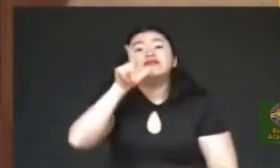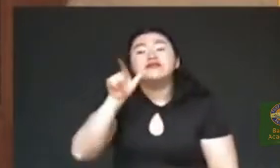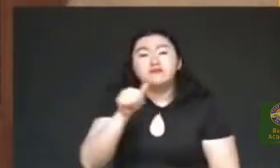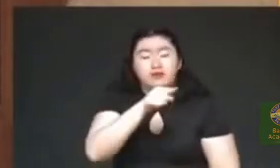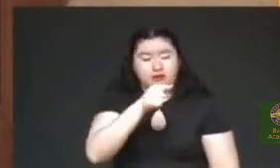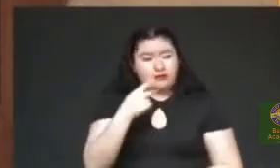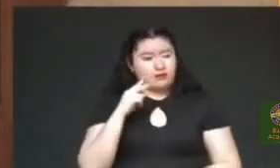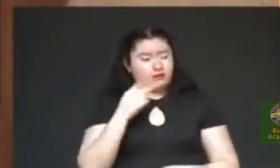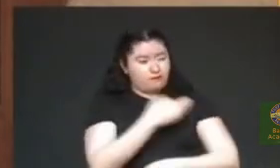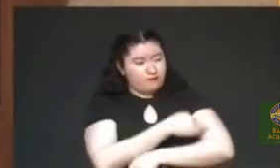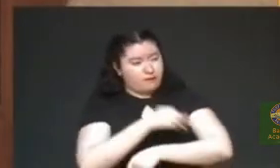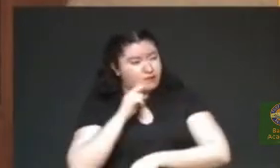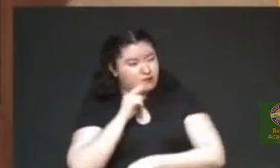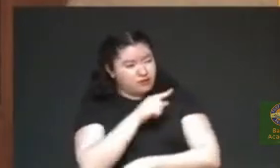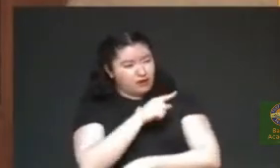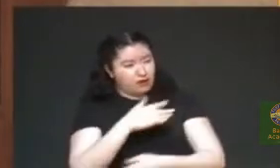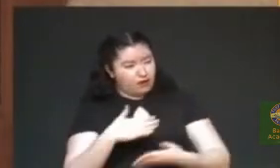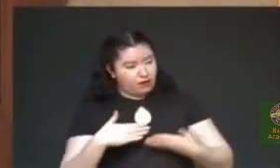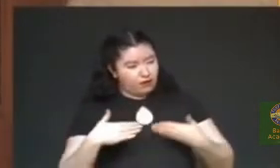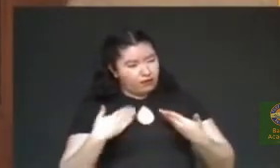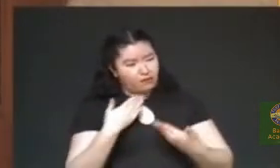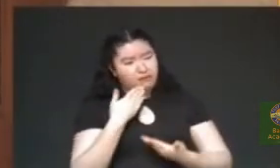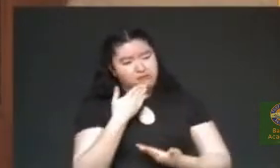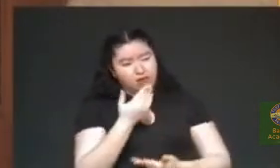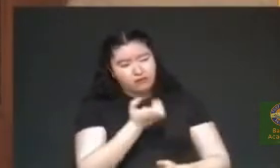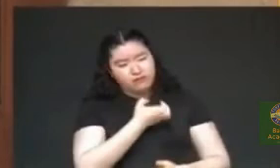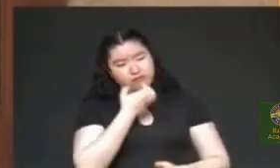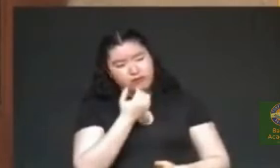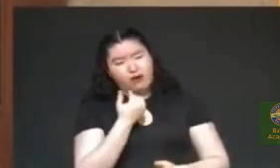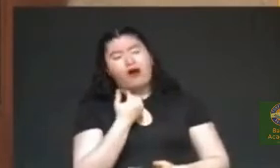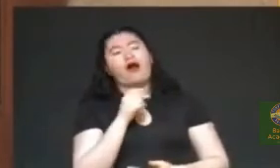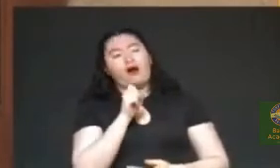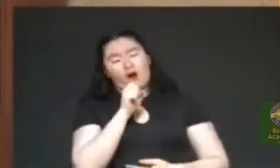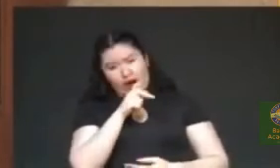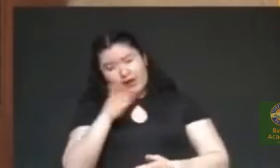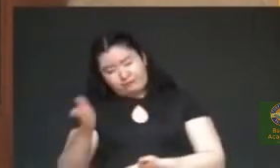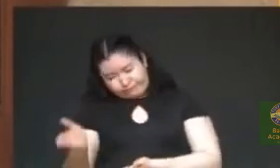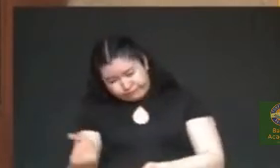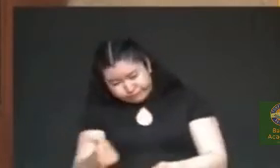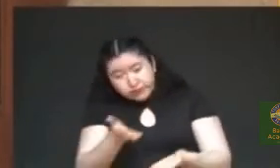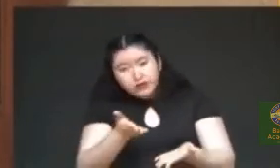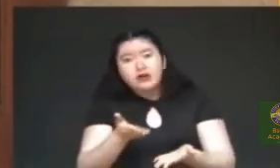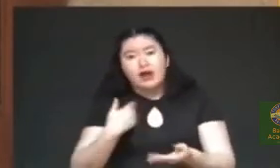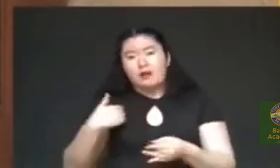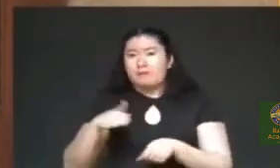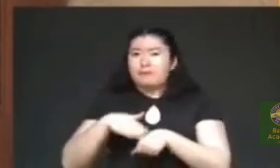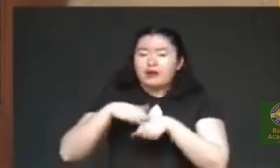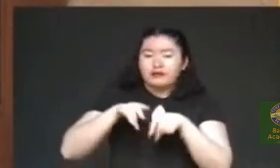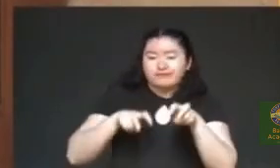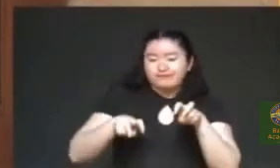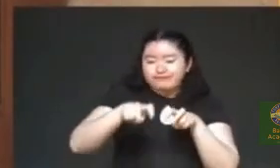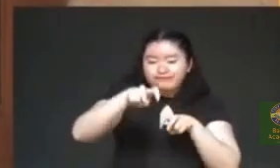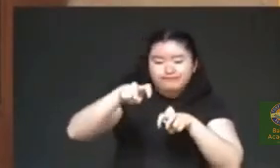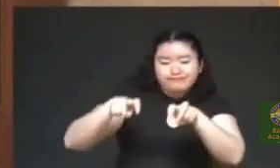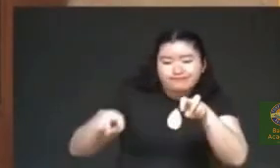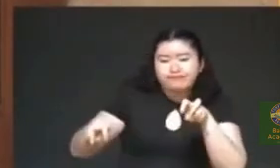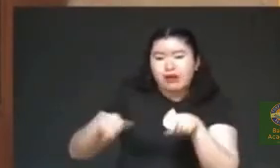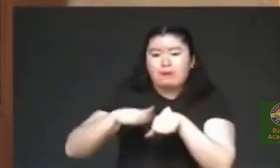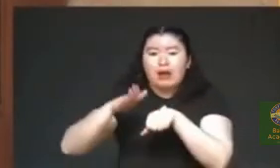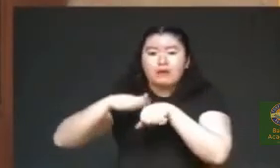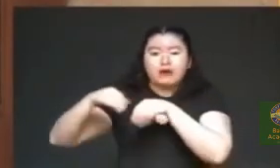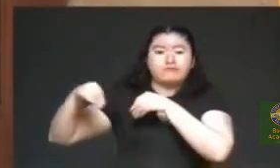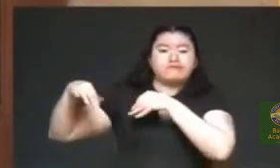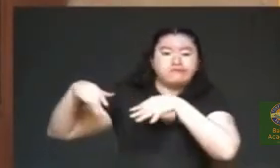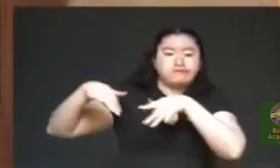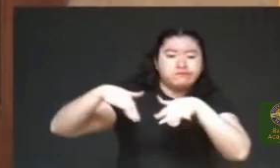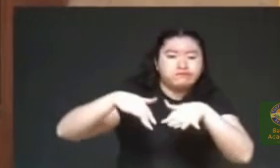teniendo confianza, pero nosotros, en particular la jefa de gobierno, sobre todo el presidente de la República y